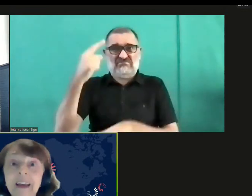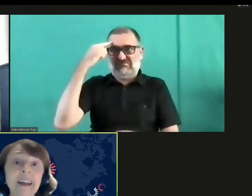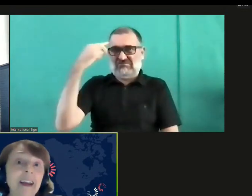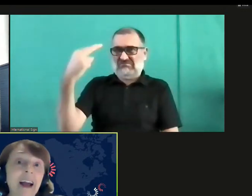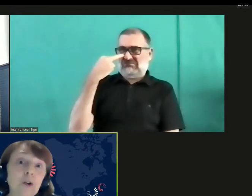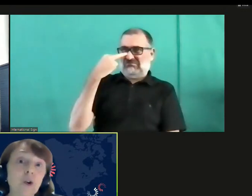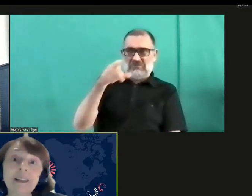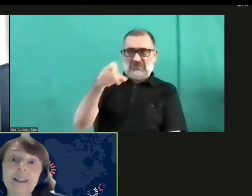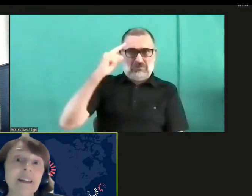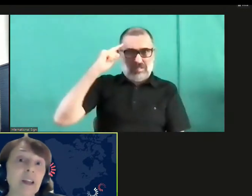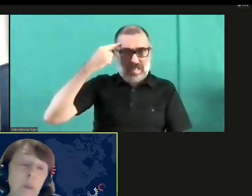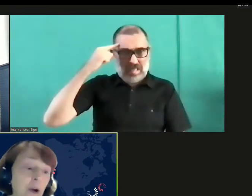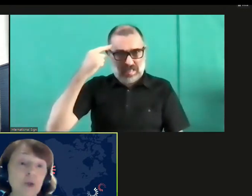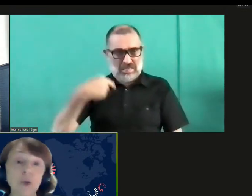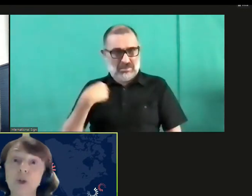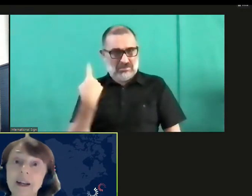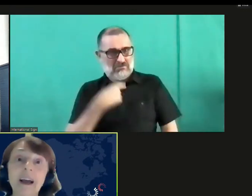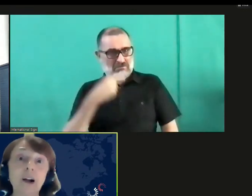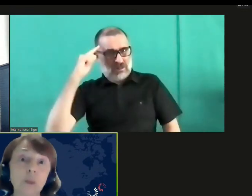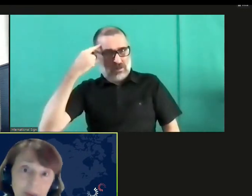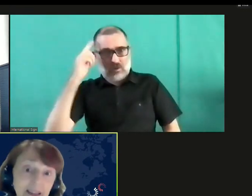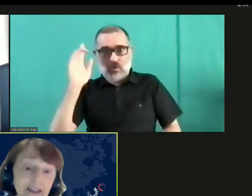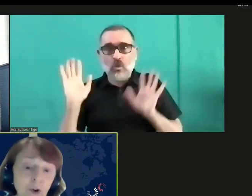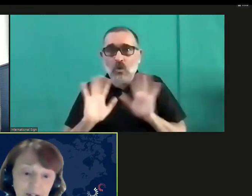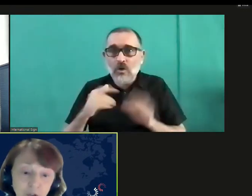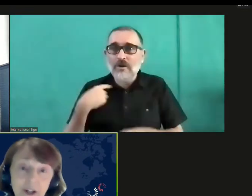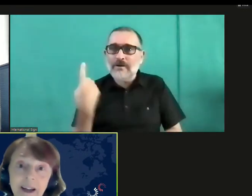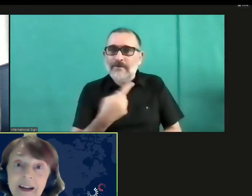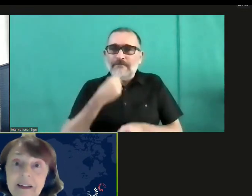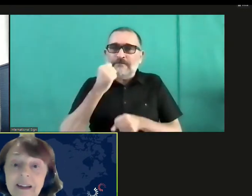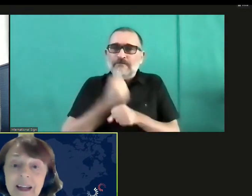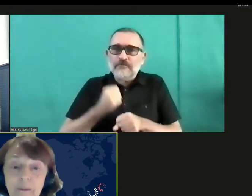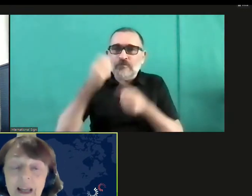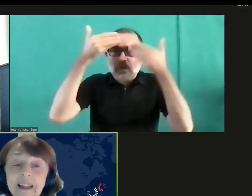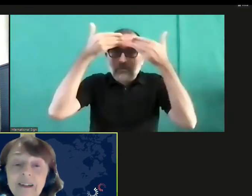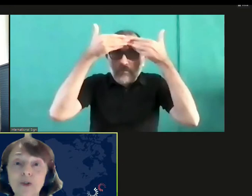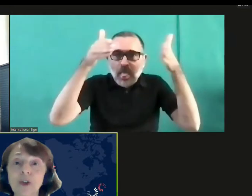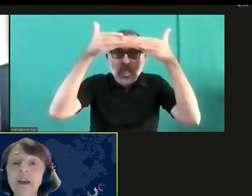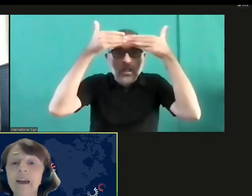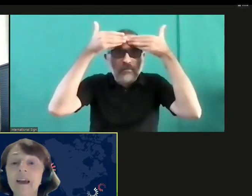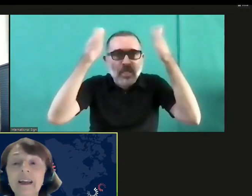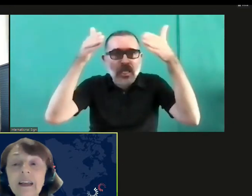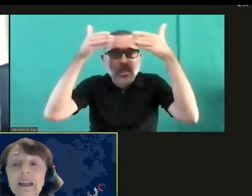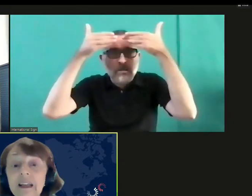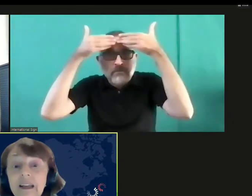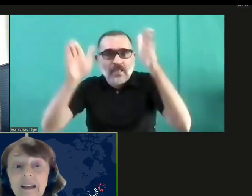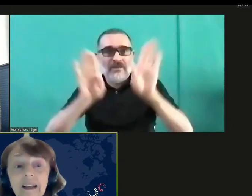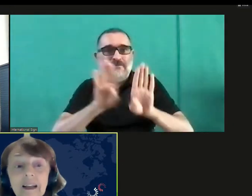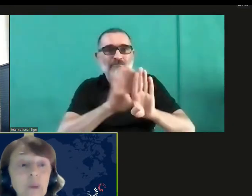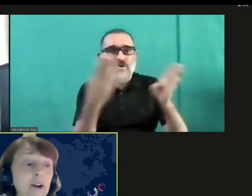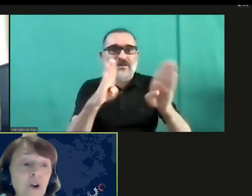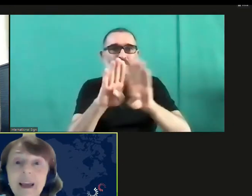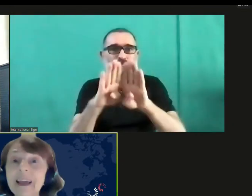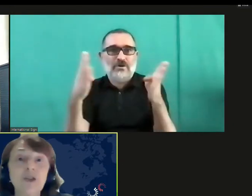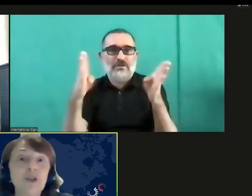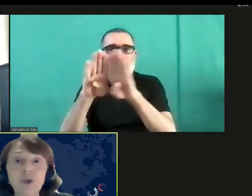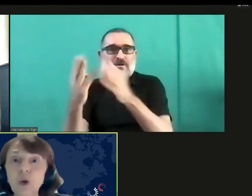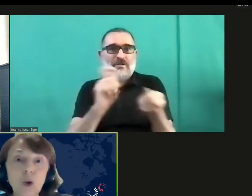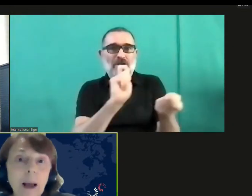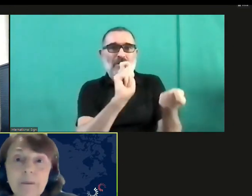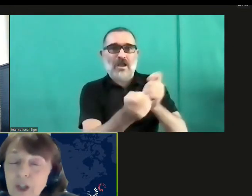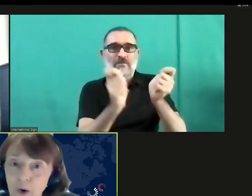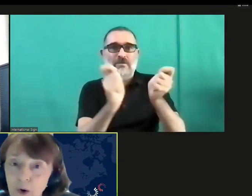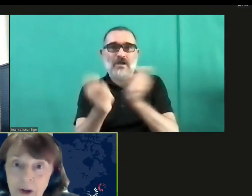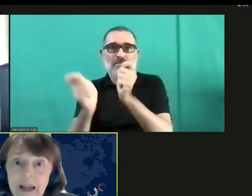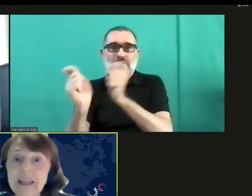era algo que hacían después de su tarea como médicos la mayoría eran eran médicos y bueno eso